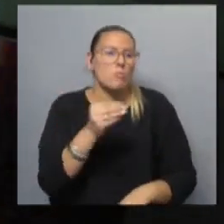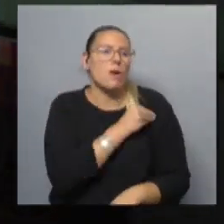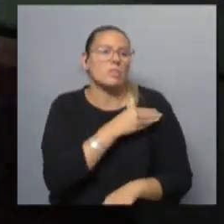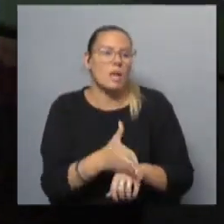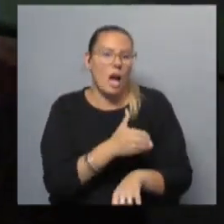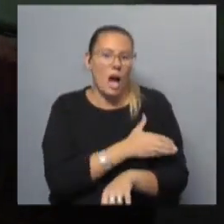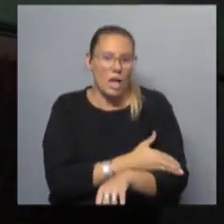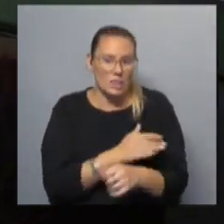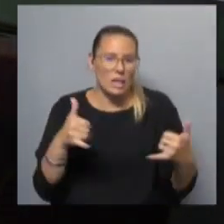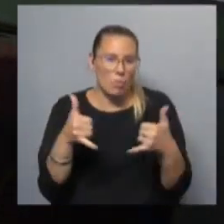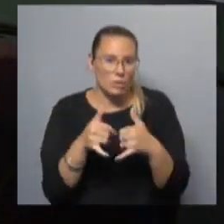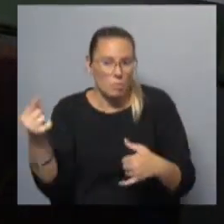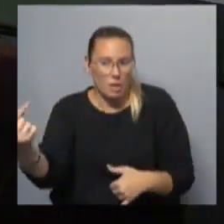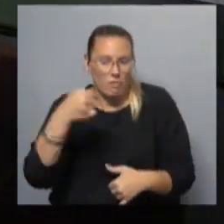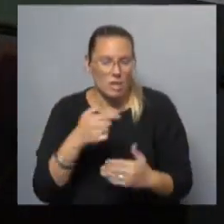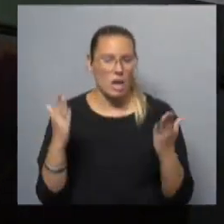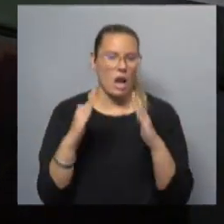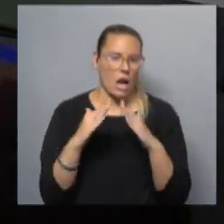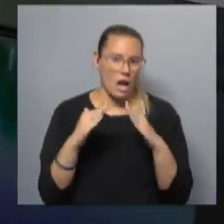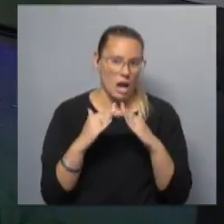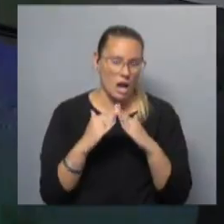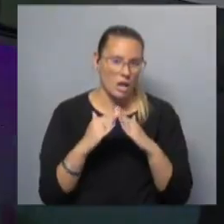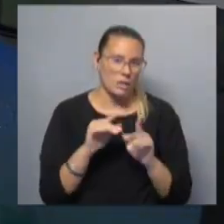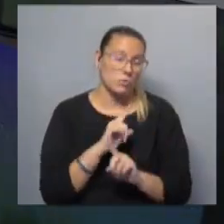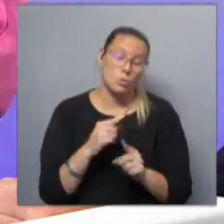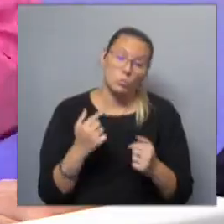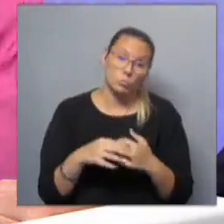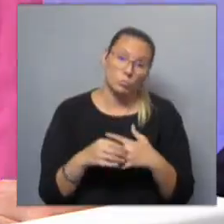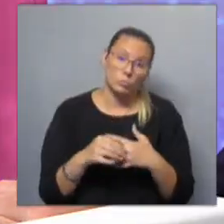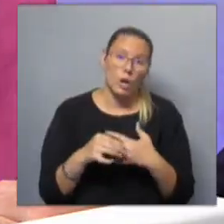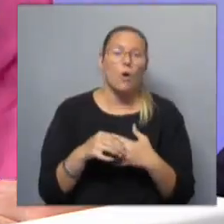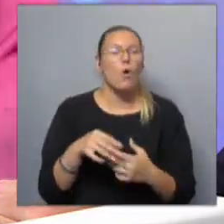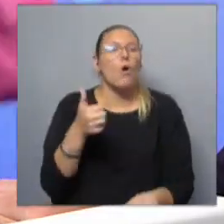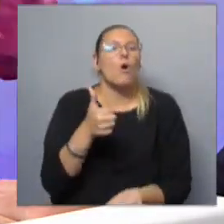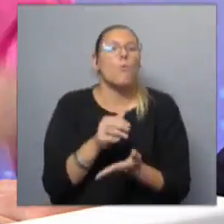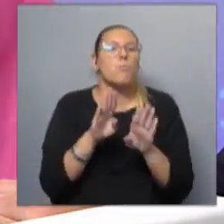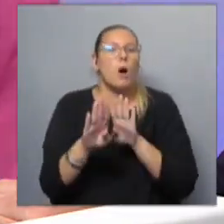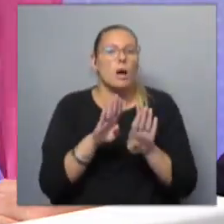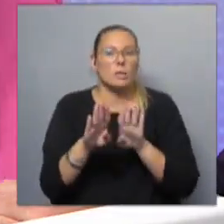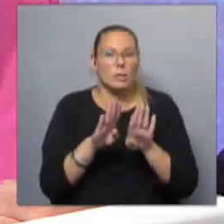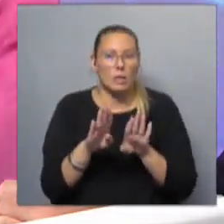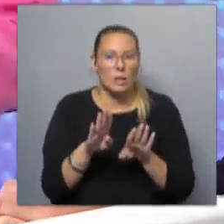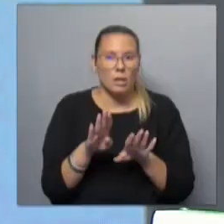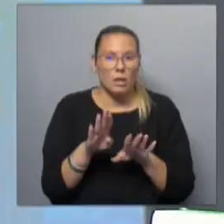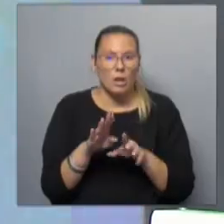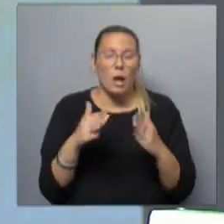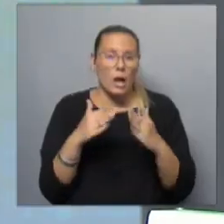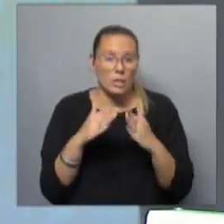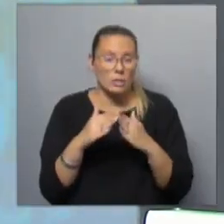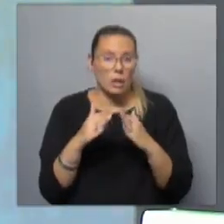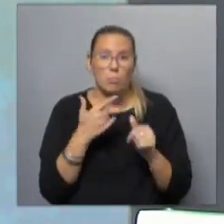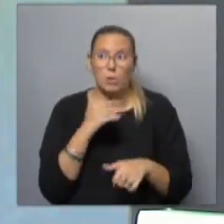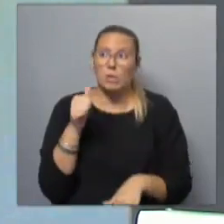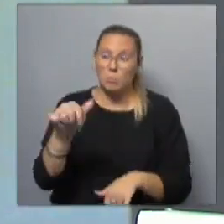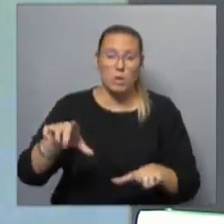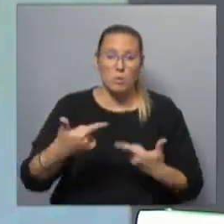mensaje, me avisás que pasás por mi casa, no te desubiques. O estoy en la puerta, ¿no les pasa que en los lugares que... Sí, claro. Muchas casas, no sé por qué ahora no